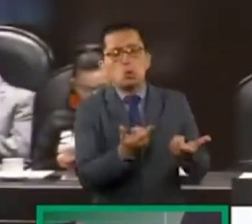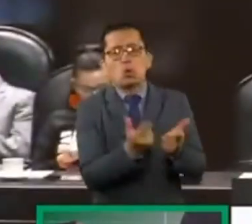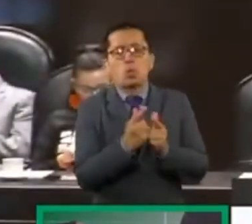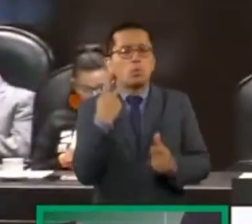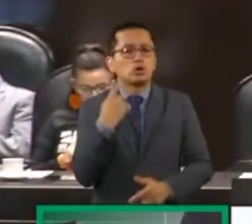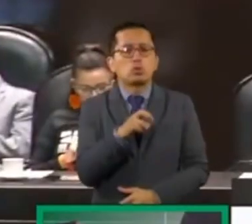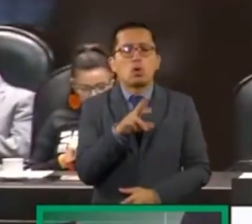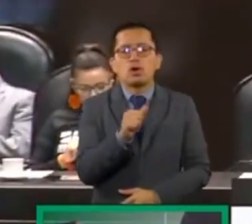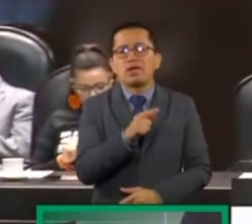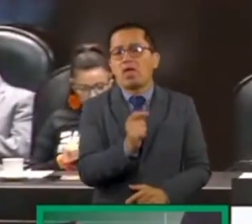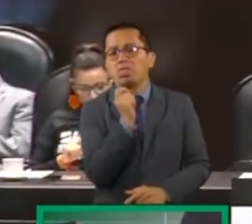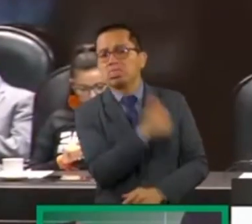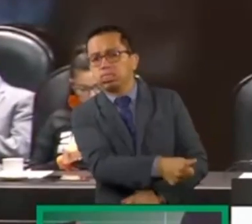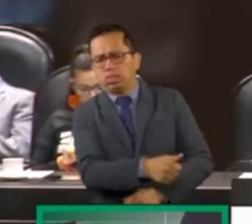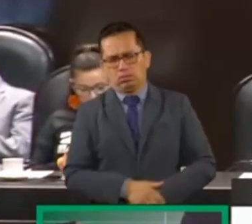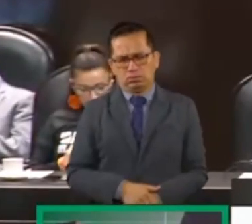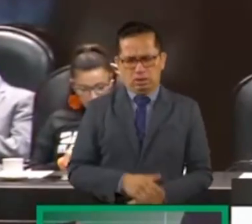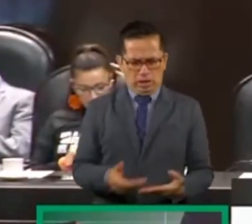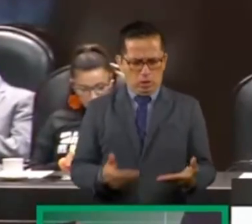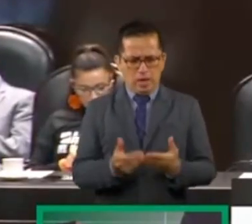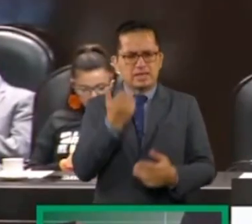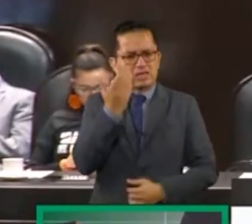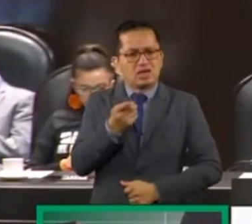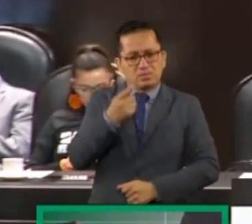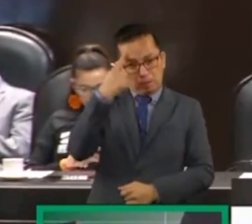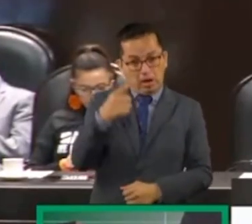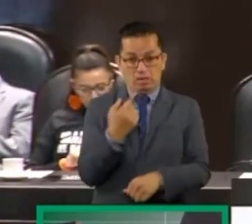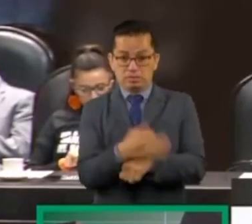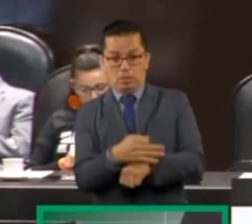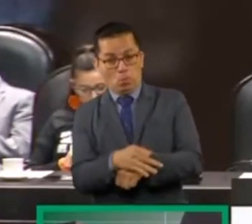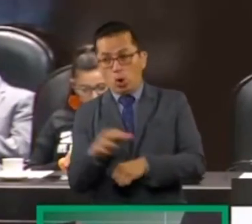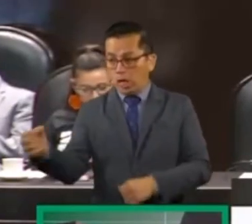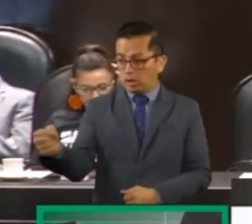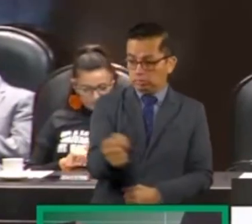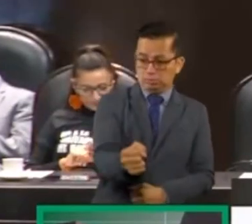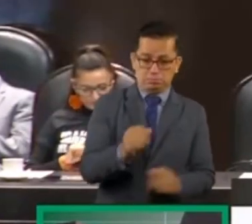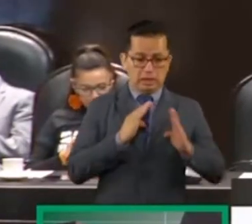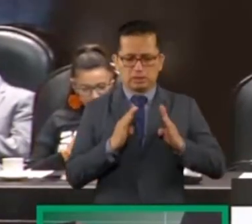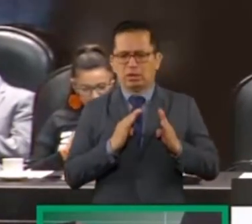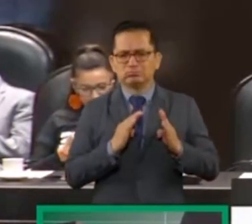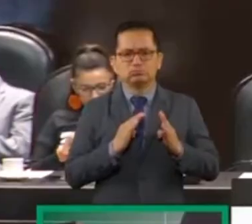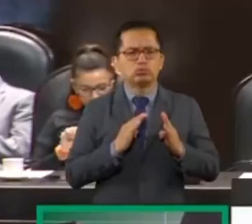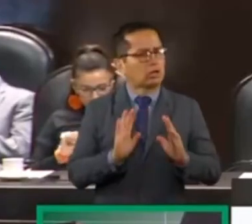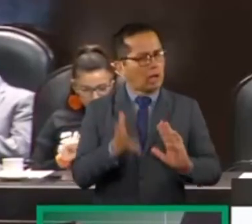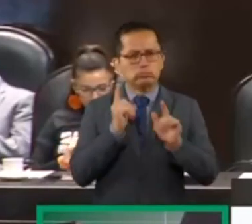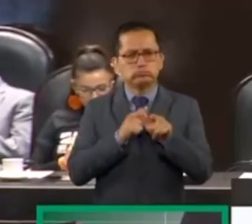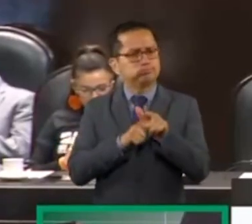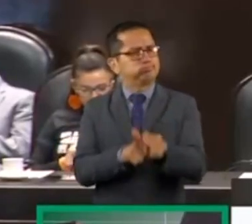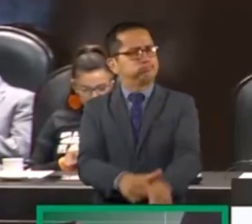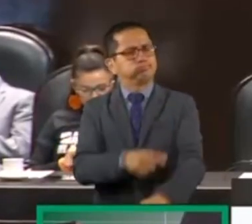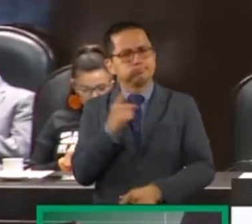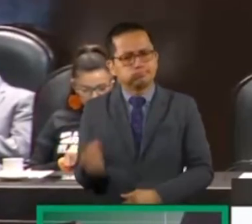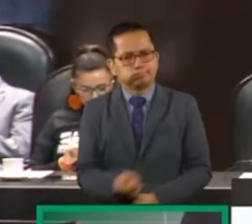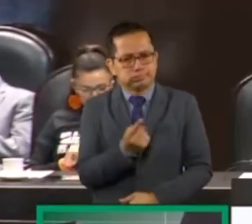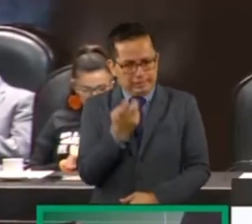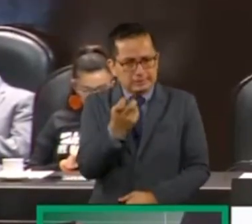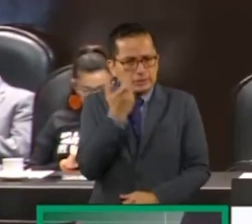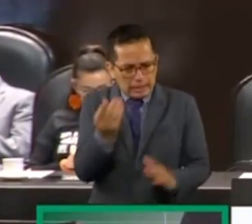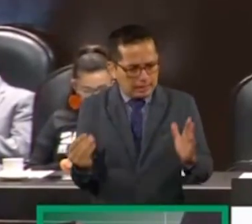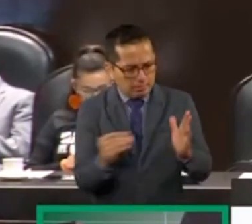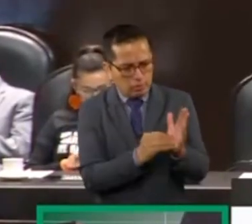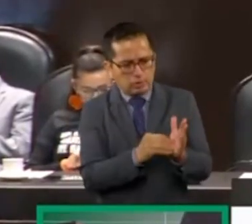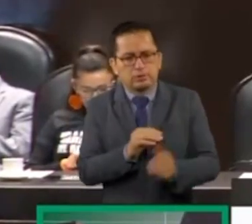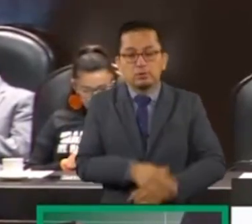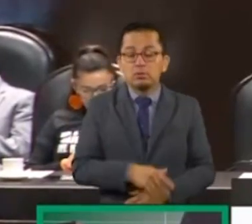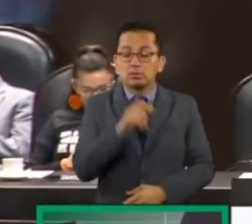militarización y lo que debía ser temporal, ahora se pretende que sea permanente. Estamos, además, poniendo en riesgo